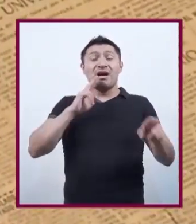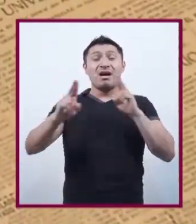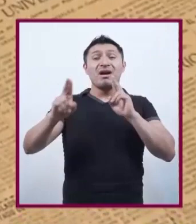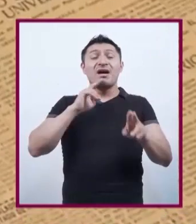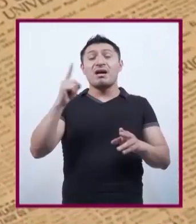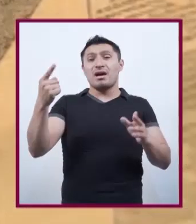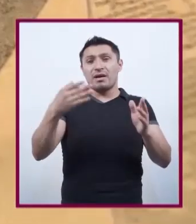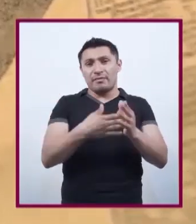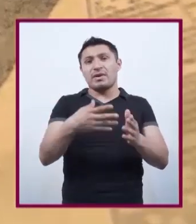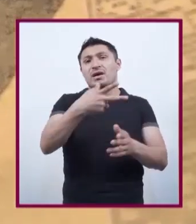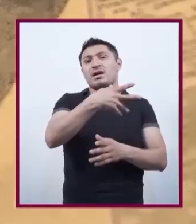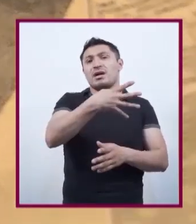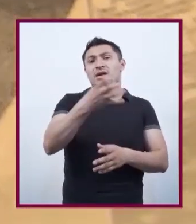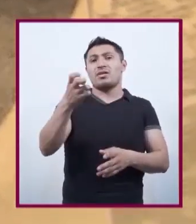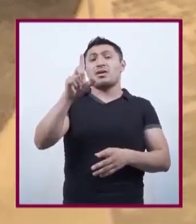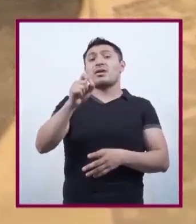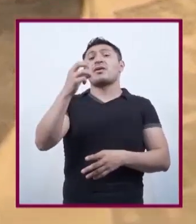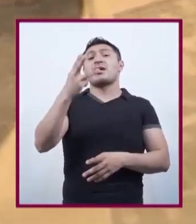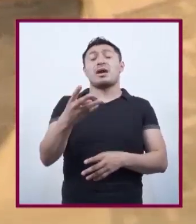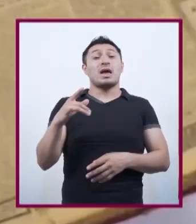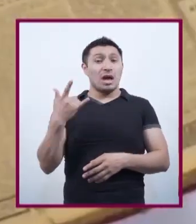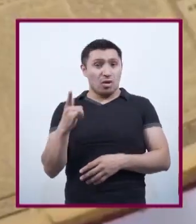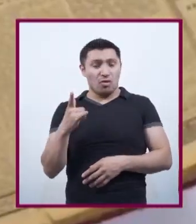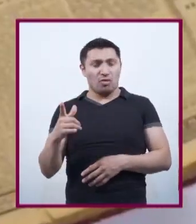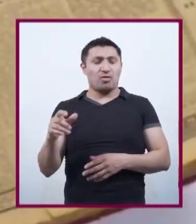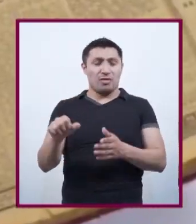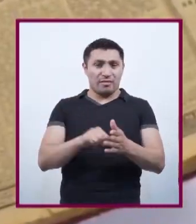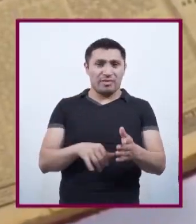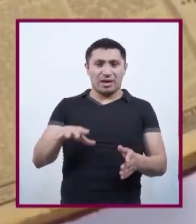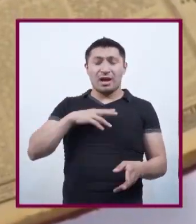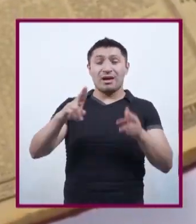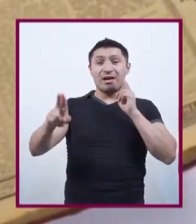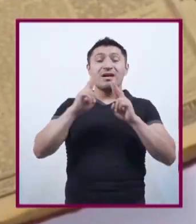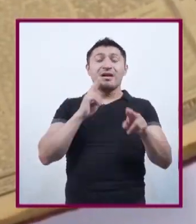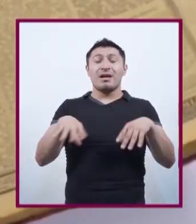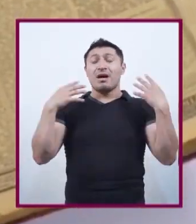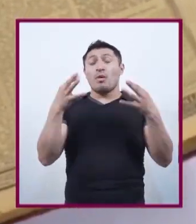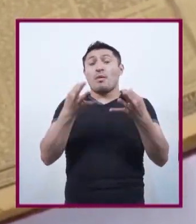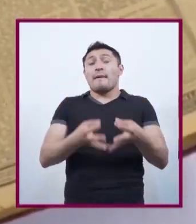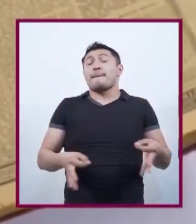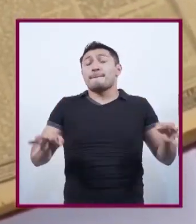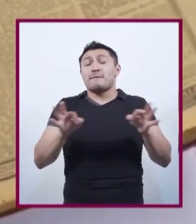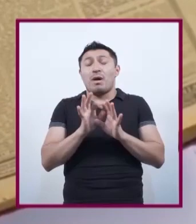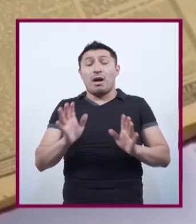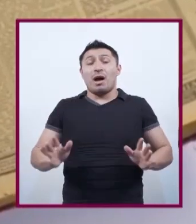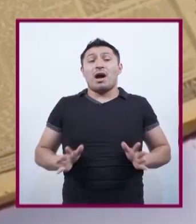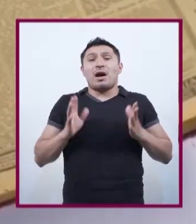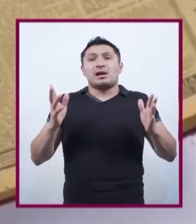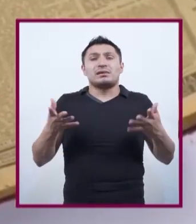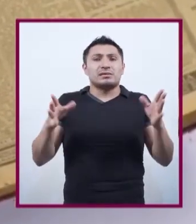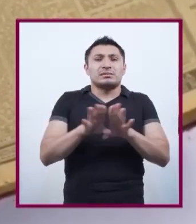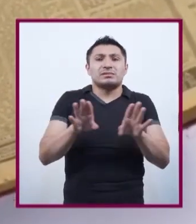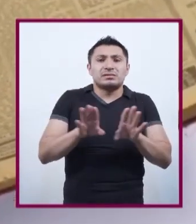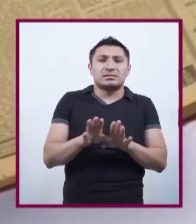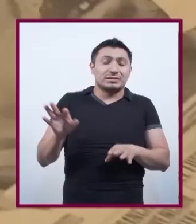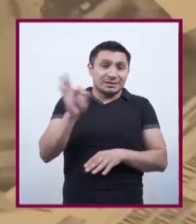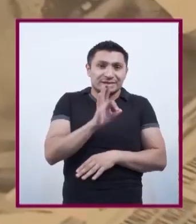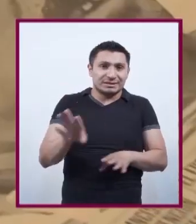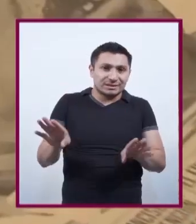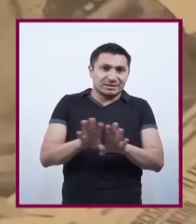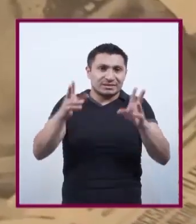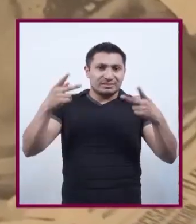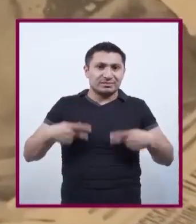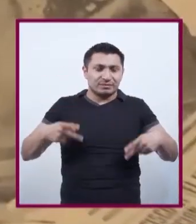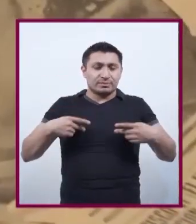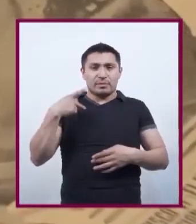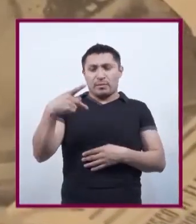esta impactante noticia. Precisamente en 1923, en julio, pues es una noticia también de alto impacto. Al principio, pues bueno, se